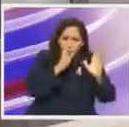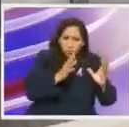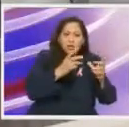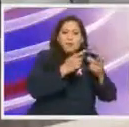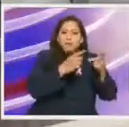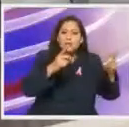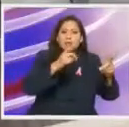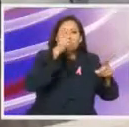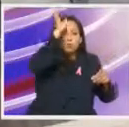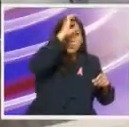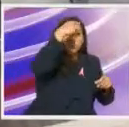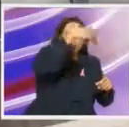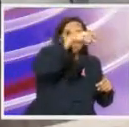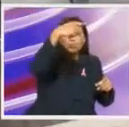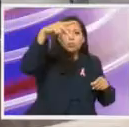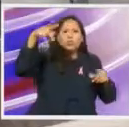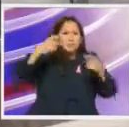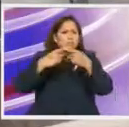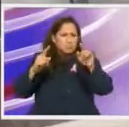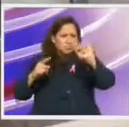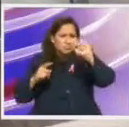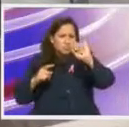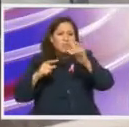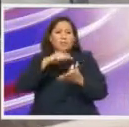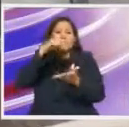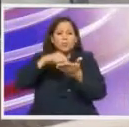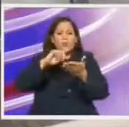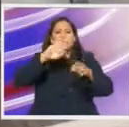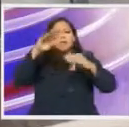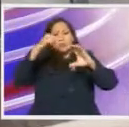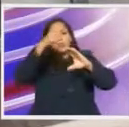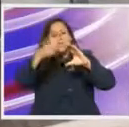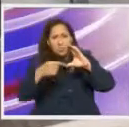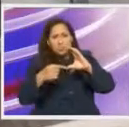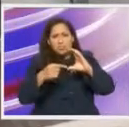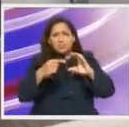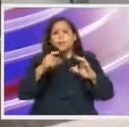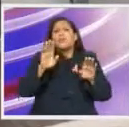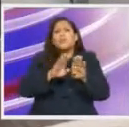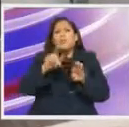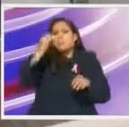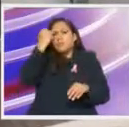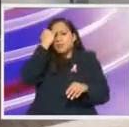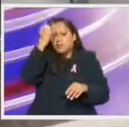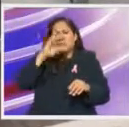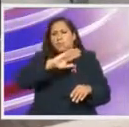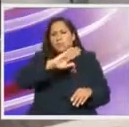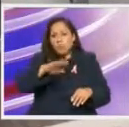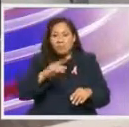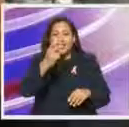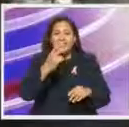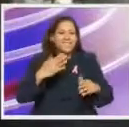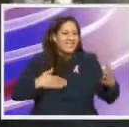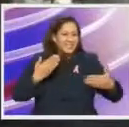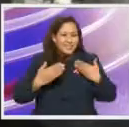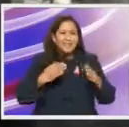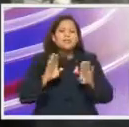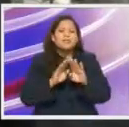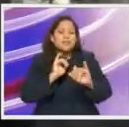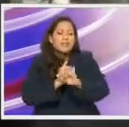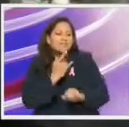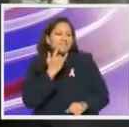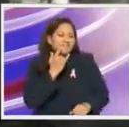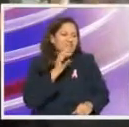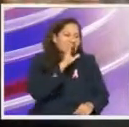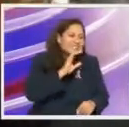desarrollaron culturas distintas a la nuestra, por supuesto, en distintos lugares del mundo. Esta es una forma también muy divertida de comenzar a hacer una búsqueda en